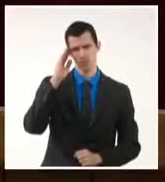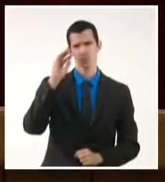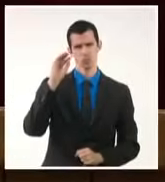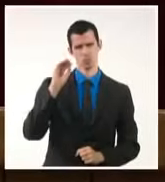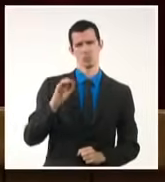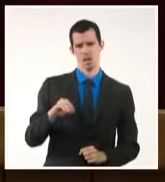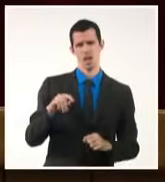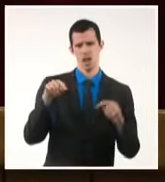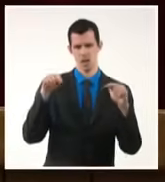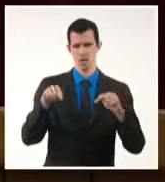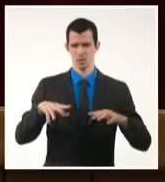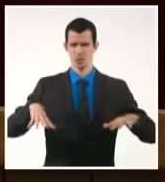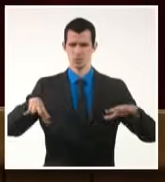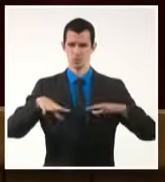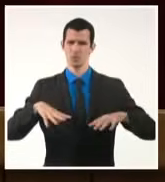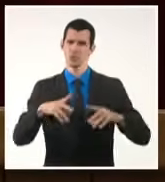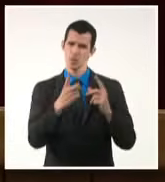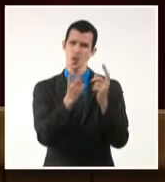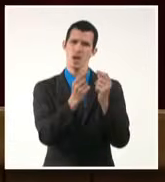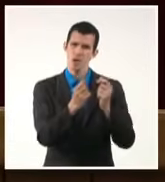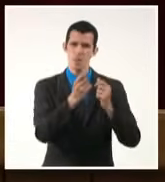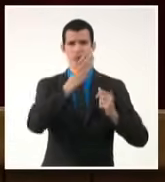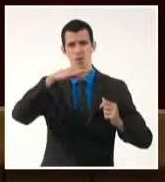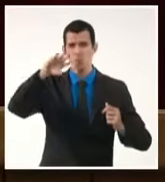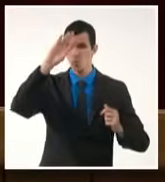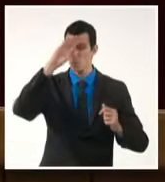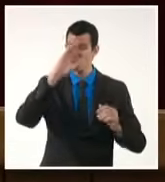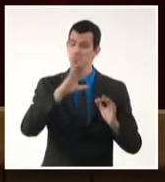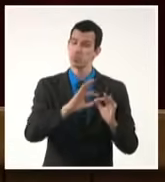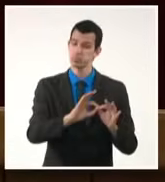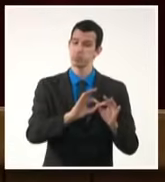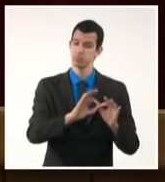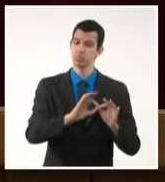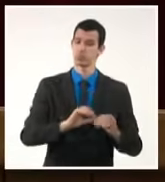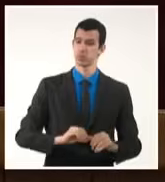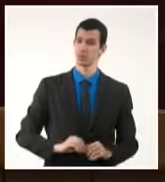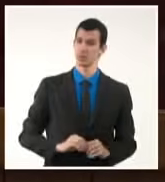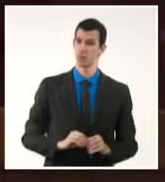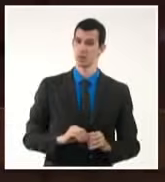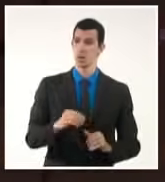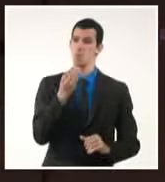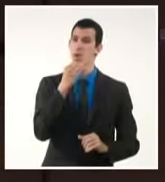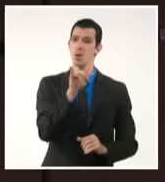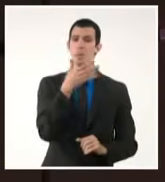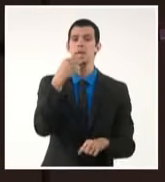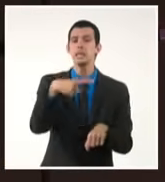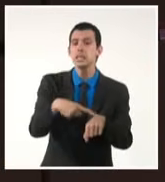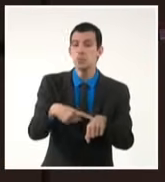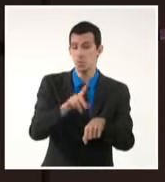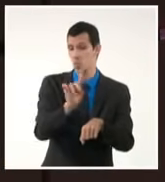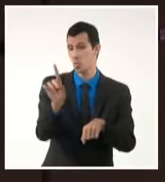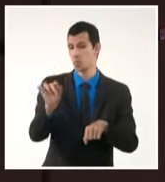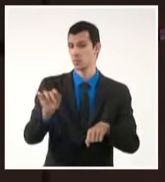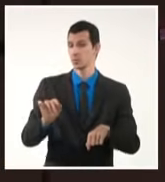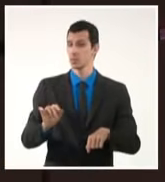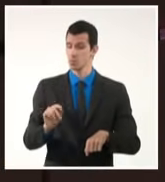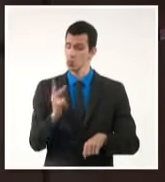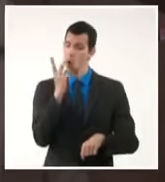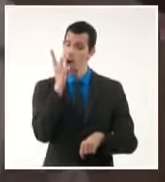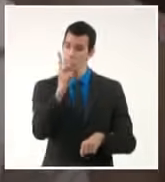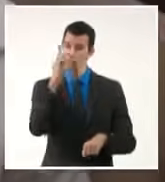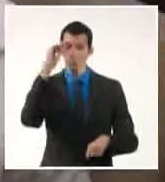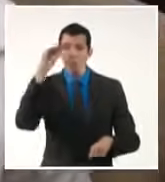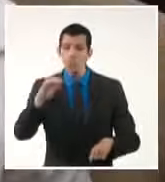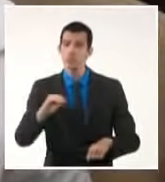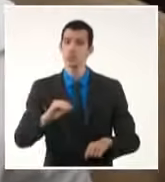Para resolverla es preciso actuar. Muy mala noticia sería quedarnos paralizados o insistir en